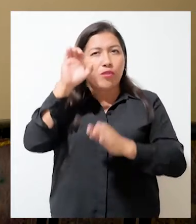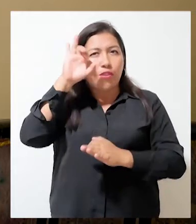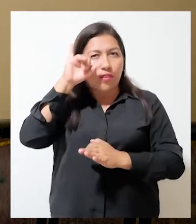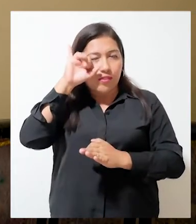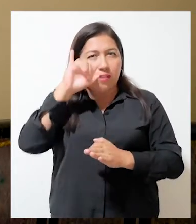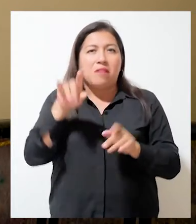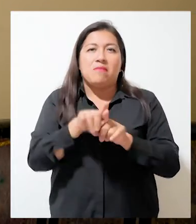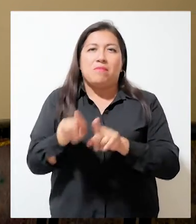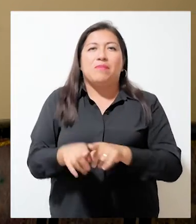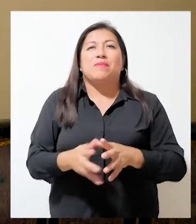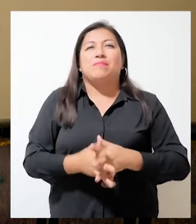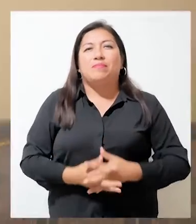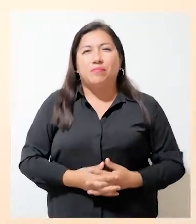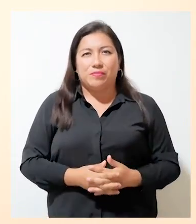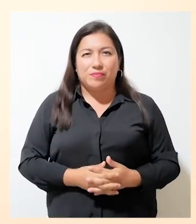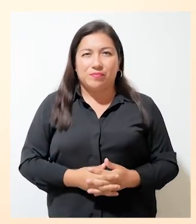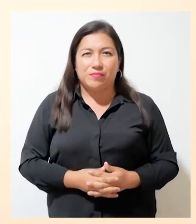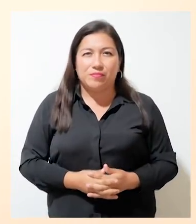el Instagram.